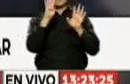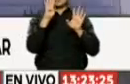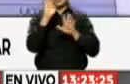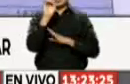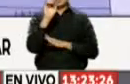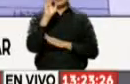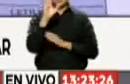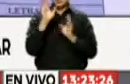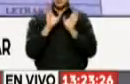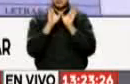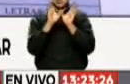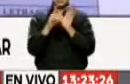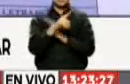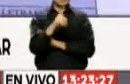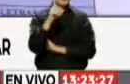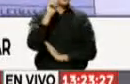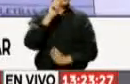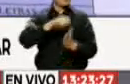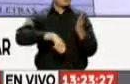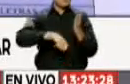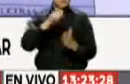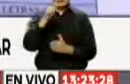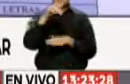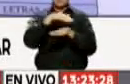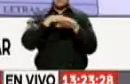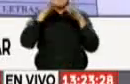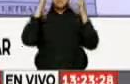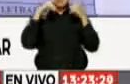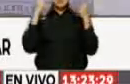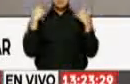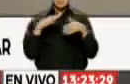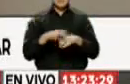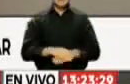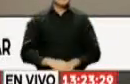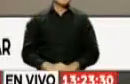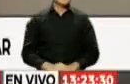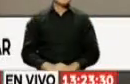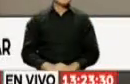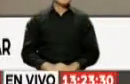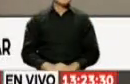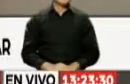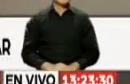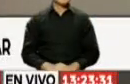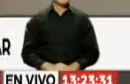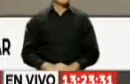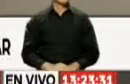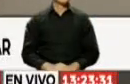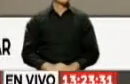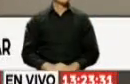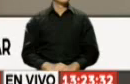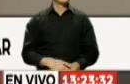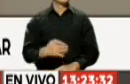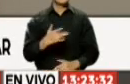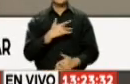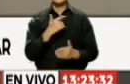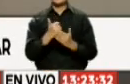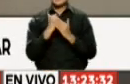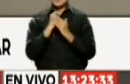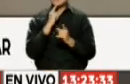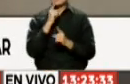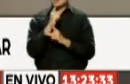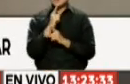su certificación que le acredita como un bachiller del Ecuador. Sus enseñanzas y dedicación nos brindan herramientas para